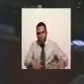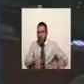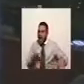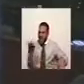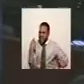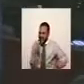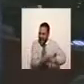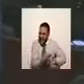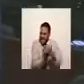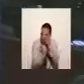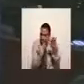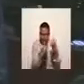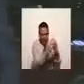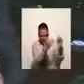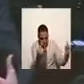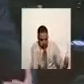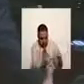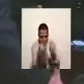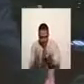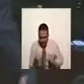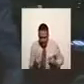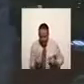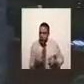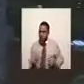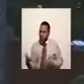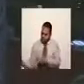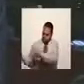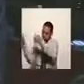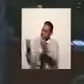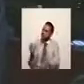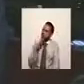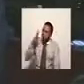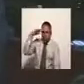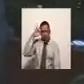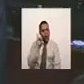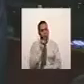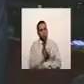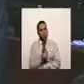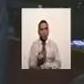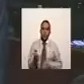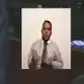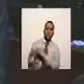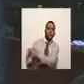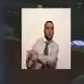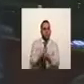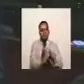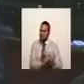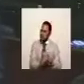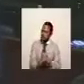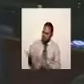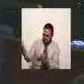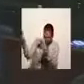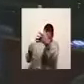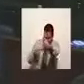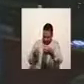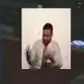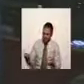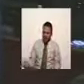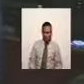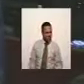concentración. Y yo me veo en la obligación de mencionar nuestro